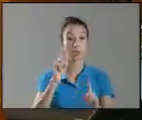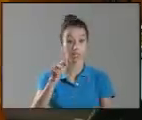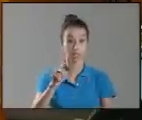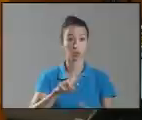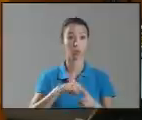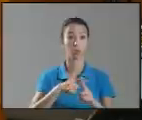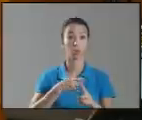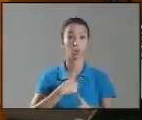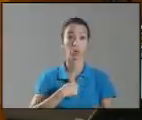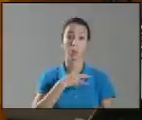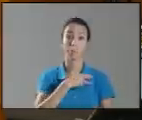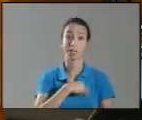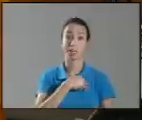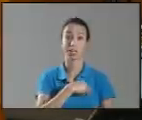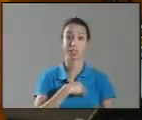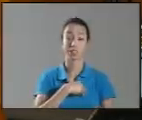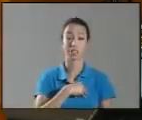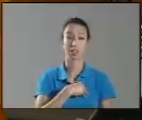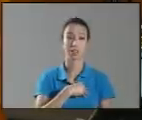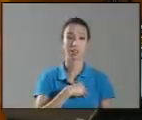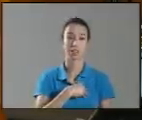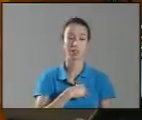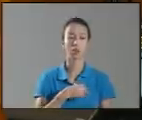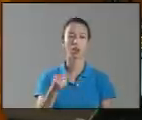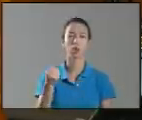Eso no es ser un hombre de verdad.